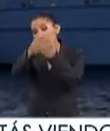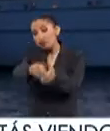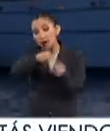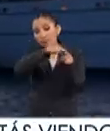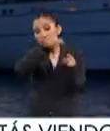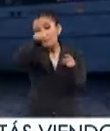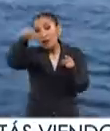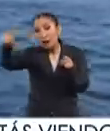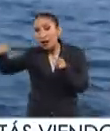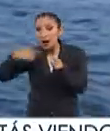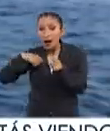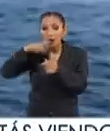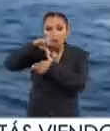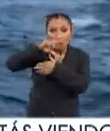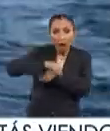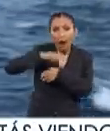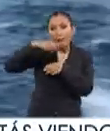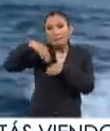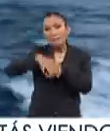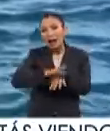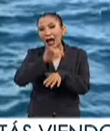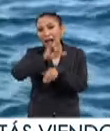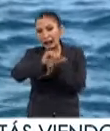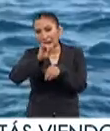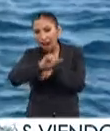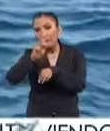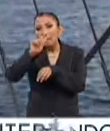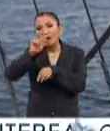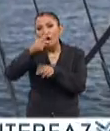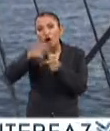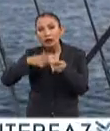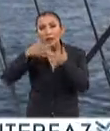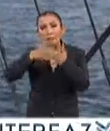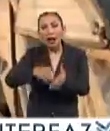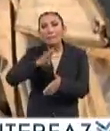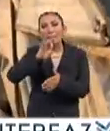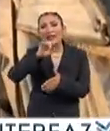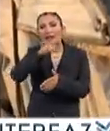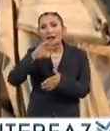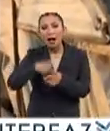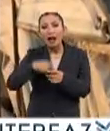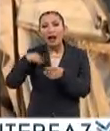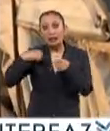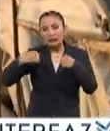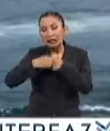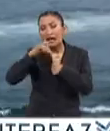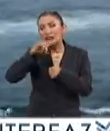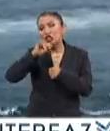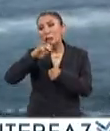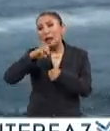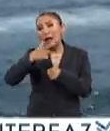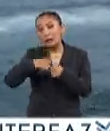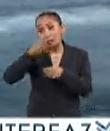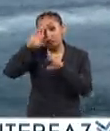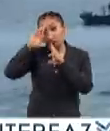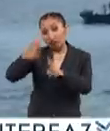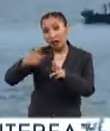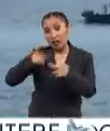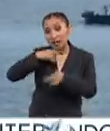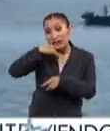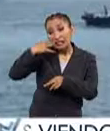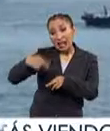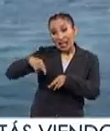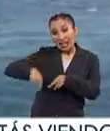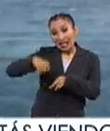tren de bajas presiones por el mar de Argentina, por la Patagonia, el mar de Beagle, el estrecho de Magallanes, rendir homenaje a la Armada